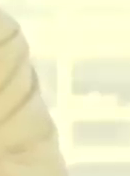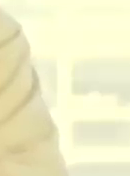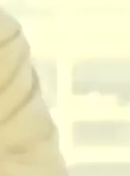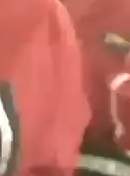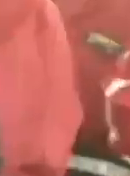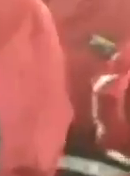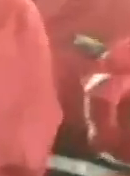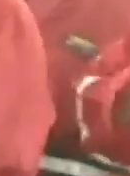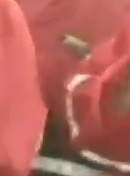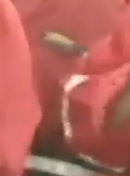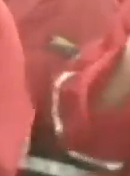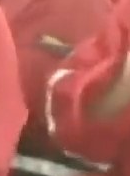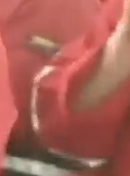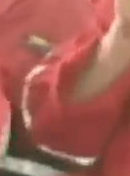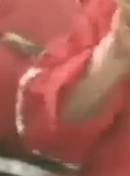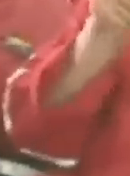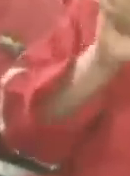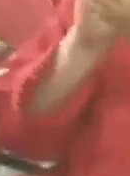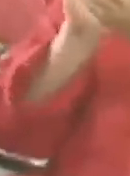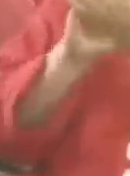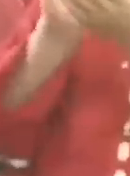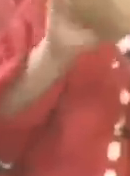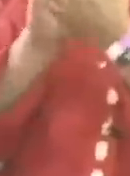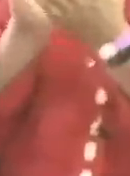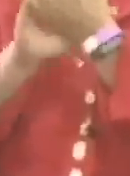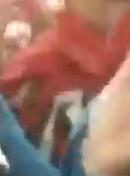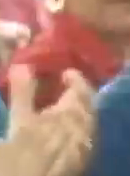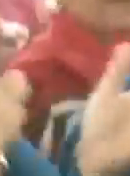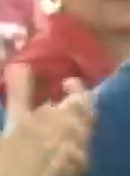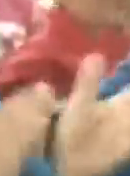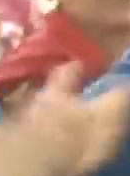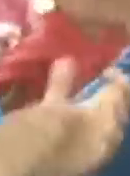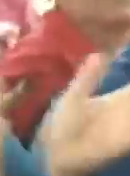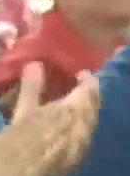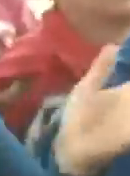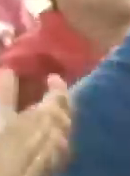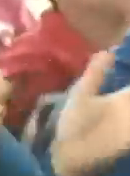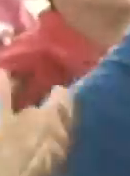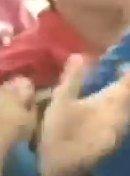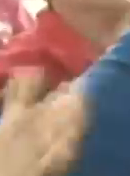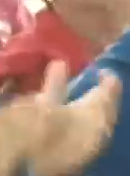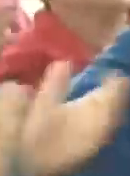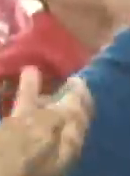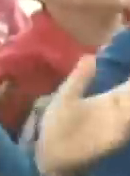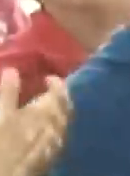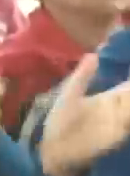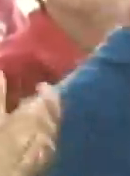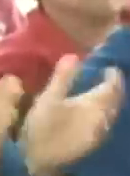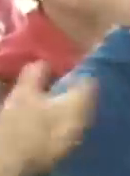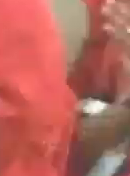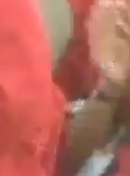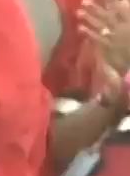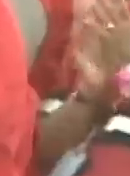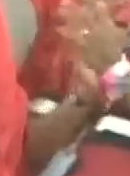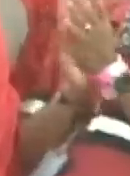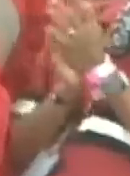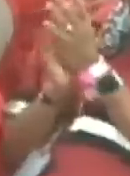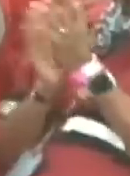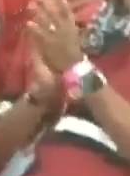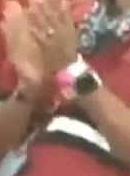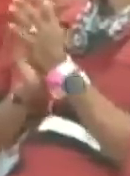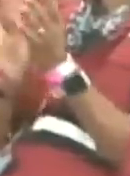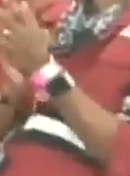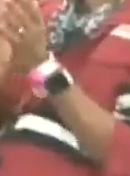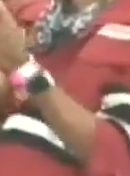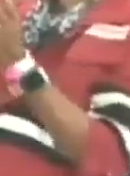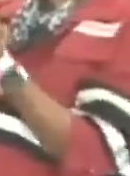Venezuela para poner esa riqueza al servicio de los derechos del pueblo, del derecho al trabajo, del derecho al salario,